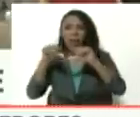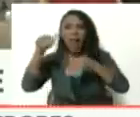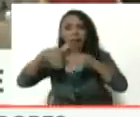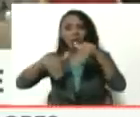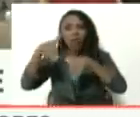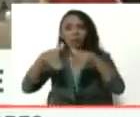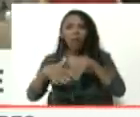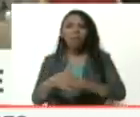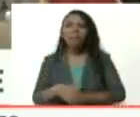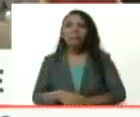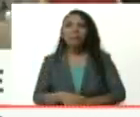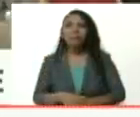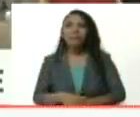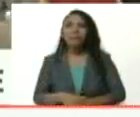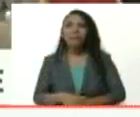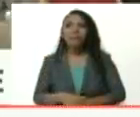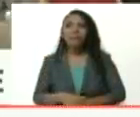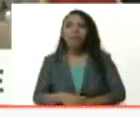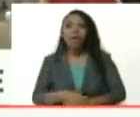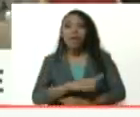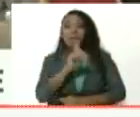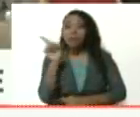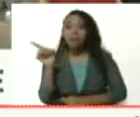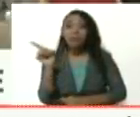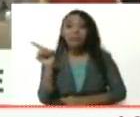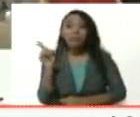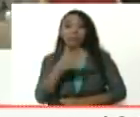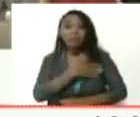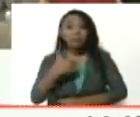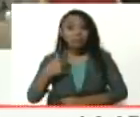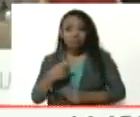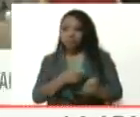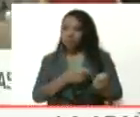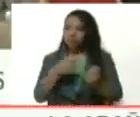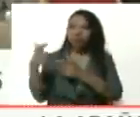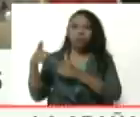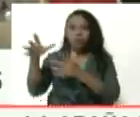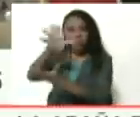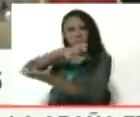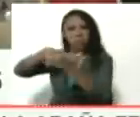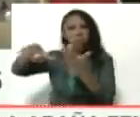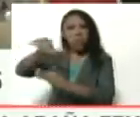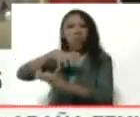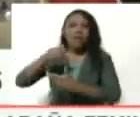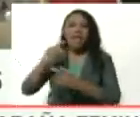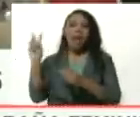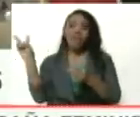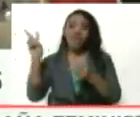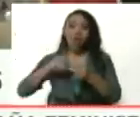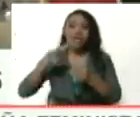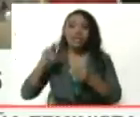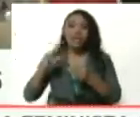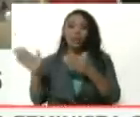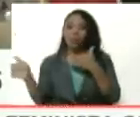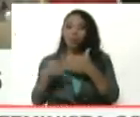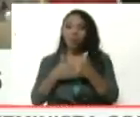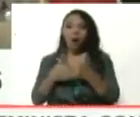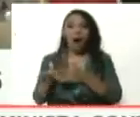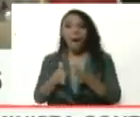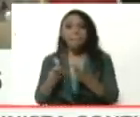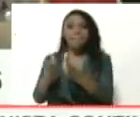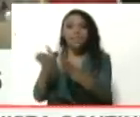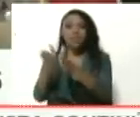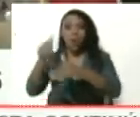electoral. Aquí, aquellos que quieran llevarnos al caos y a la violencia cerrando el camino